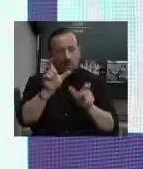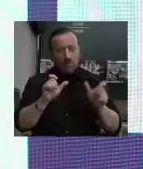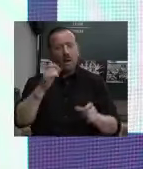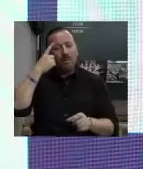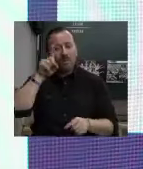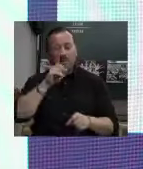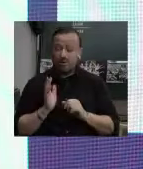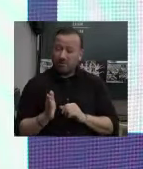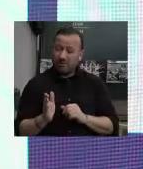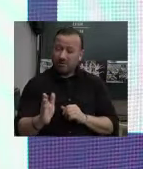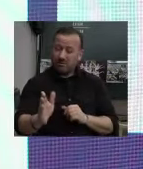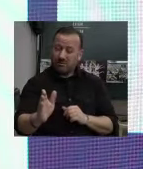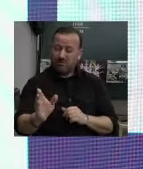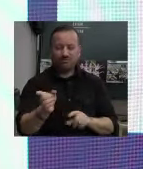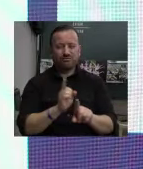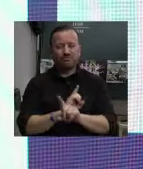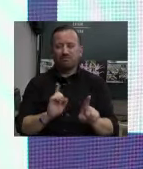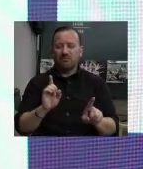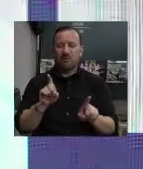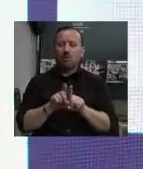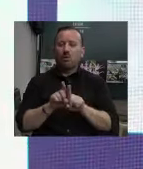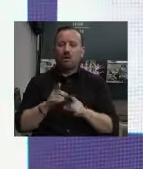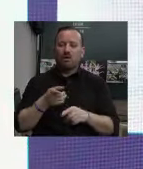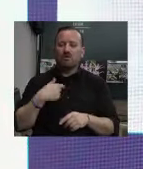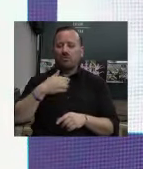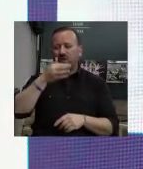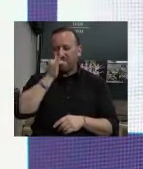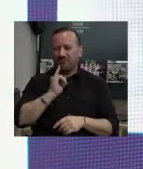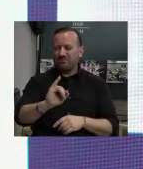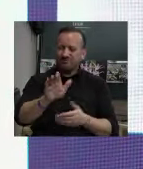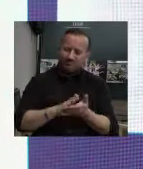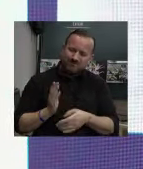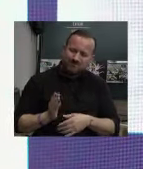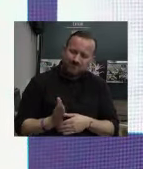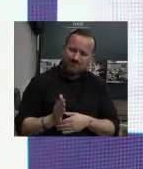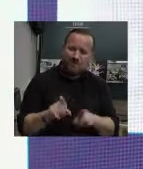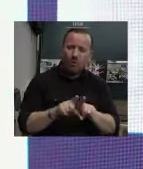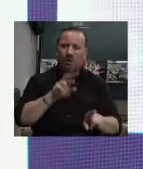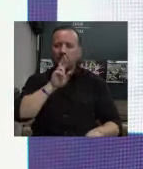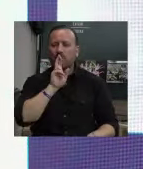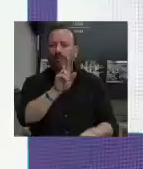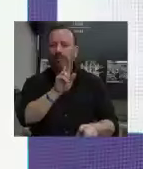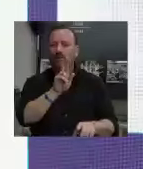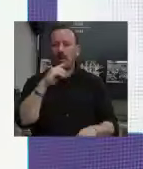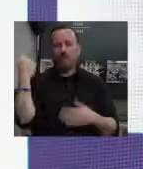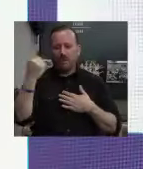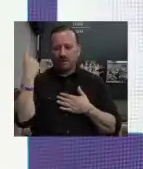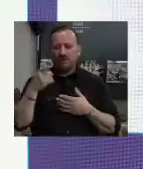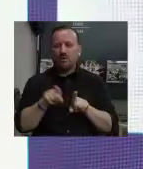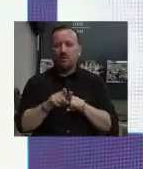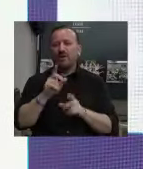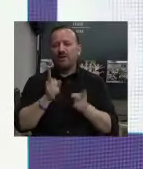fideliza la fidelidad es una respuesta interior personal Por eso hay que trabajar en